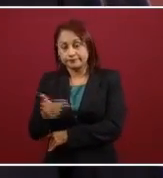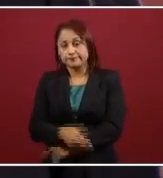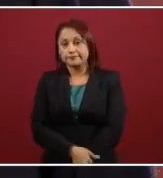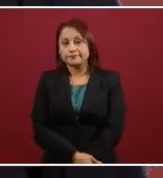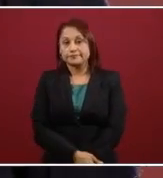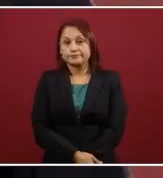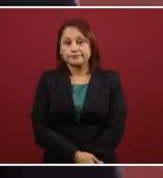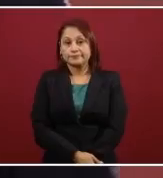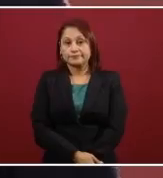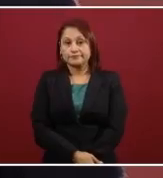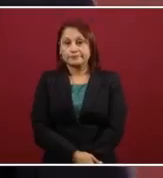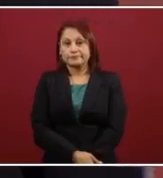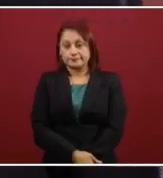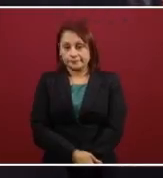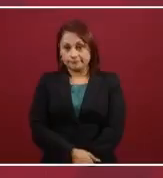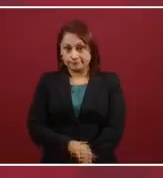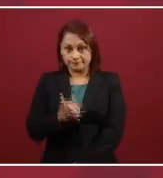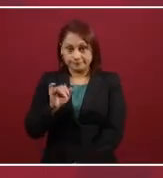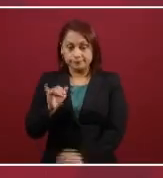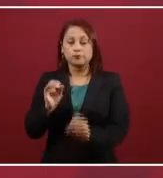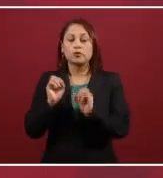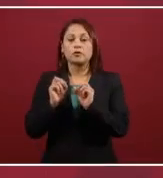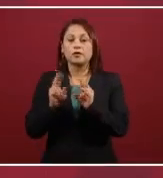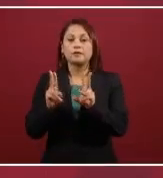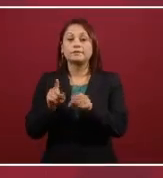Bueno, el crédito